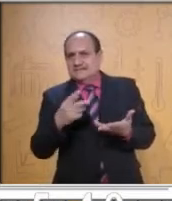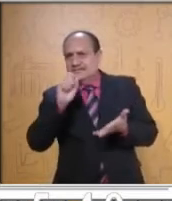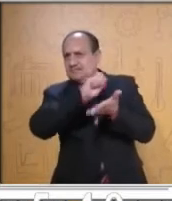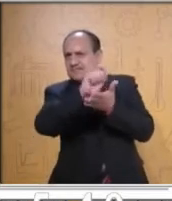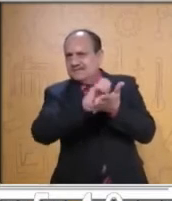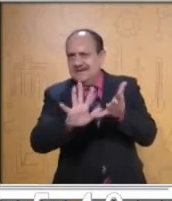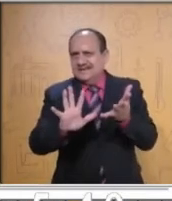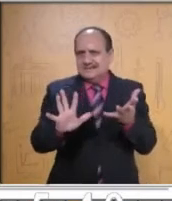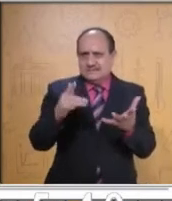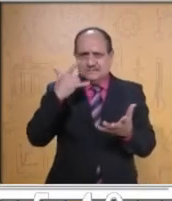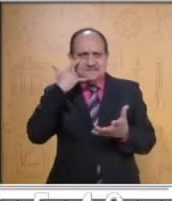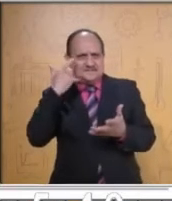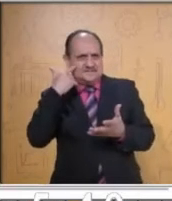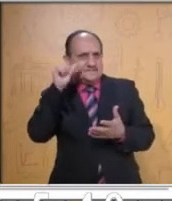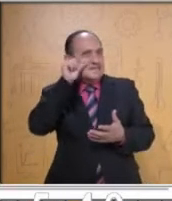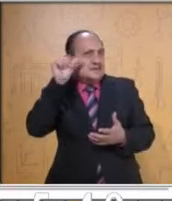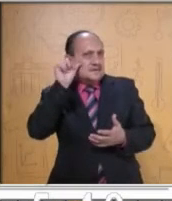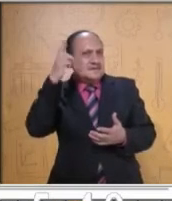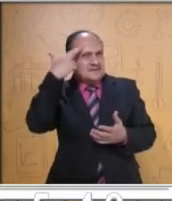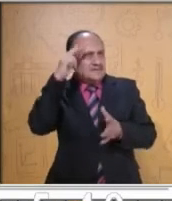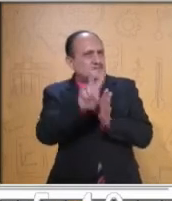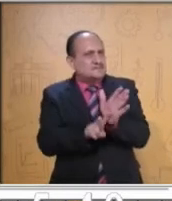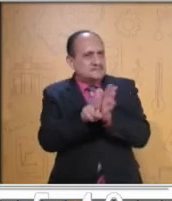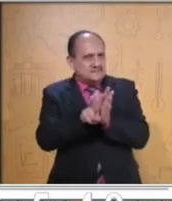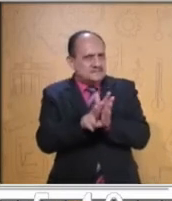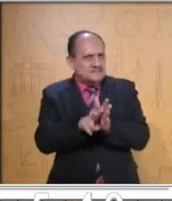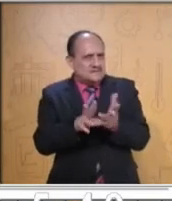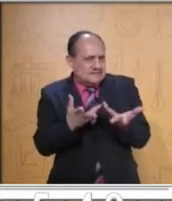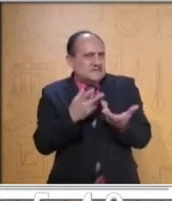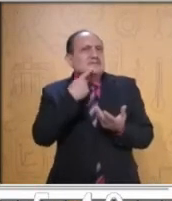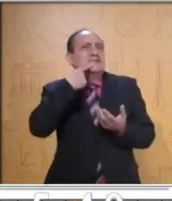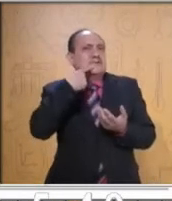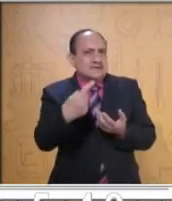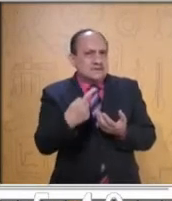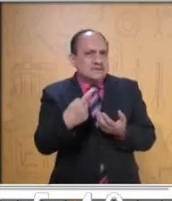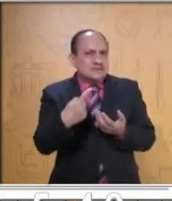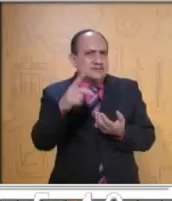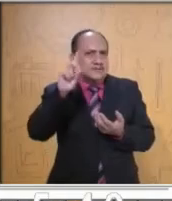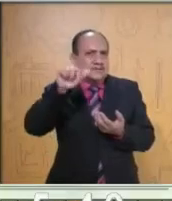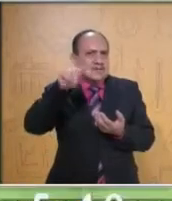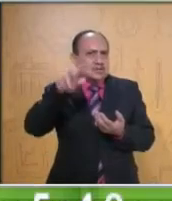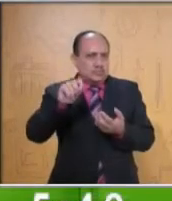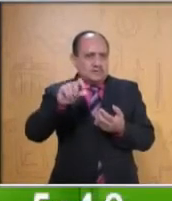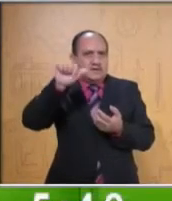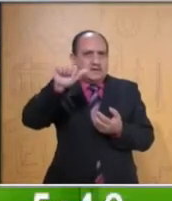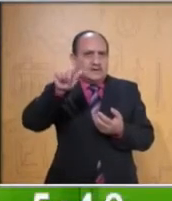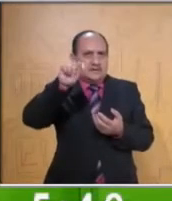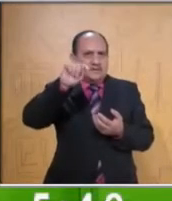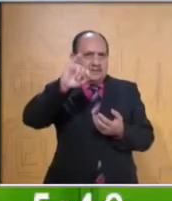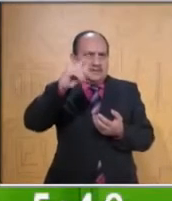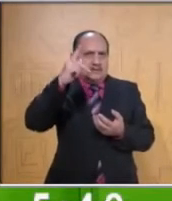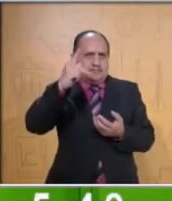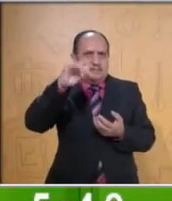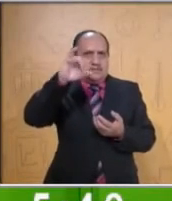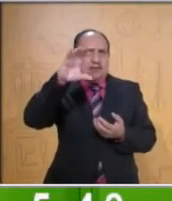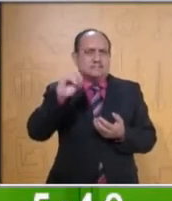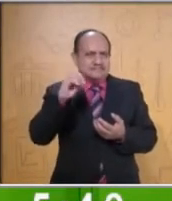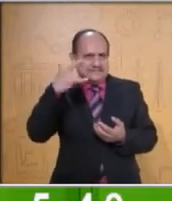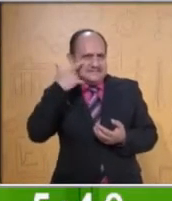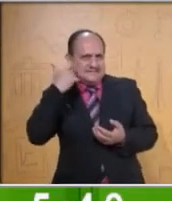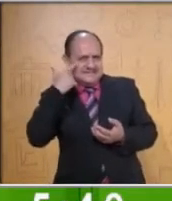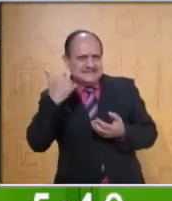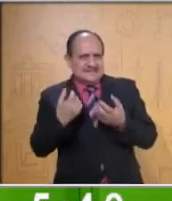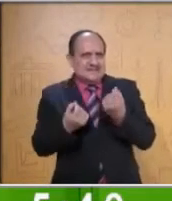Ustedes recuerdan el día de ayer en el video, ¿qué fue lo que dijimos que era un dato atípico? Un dato atípico es aquel que se